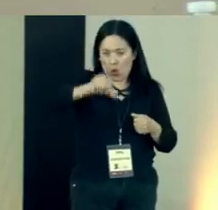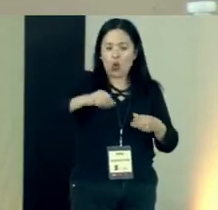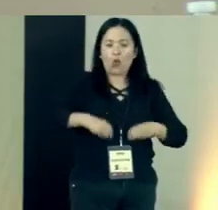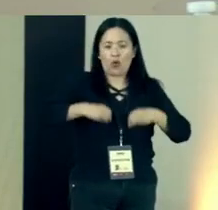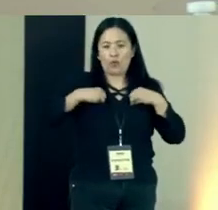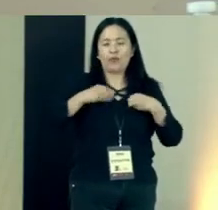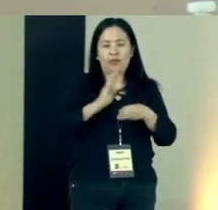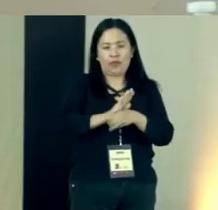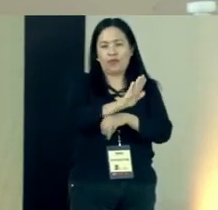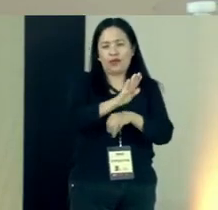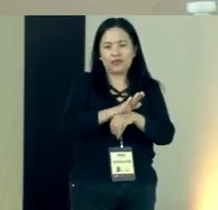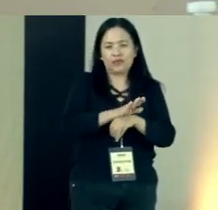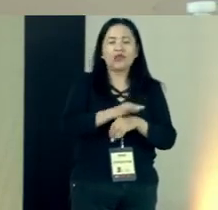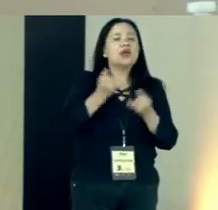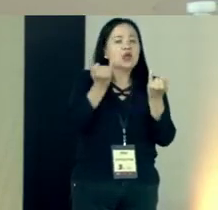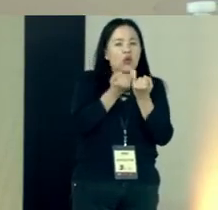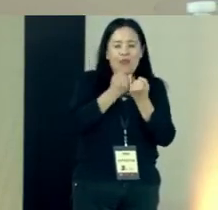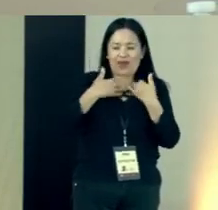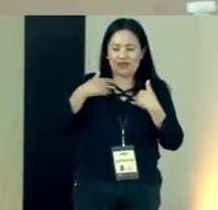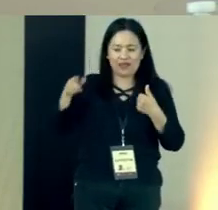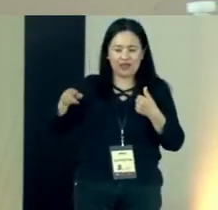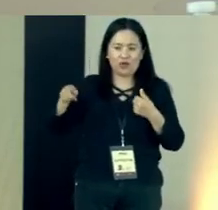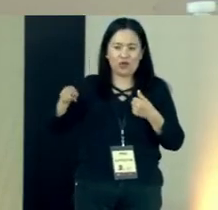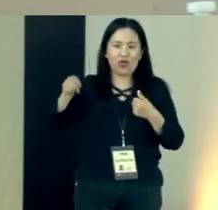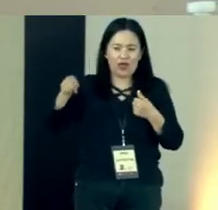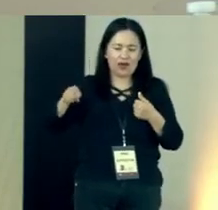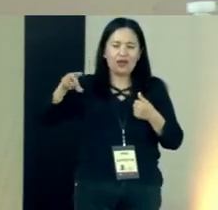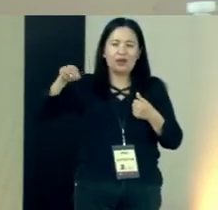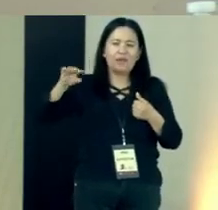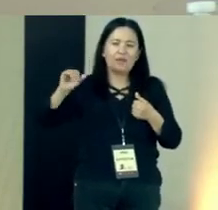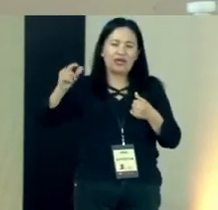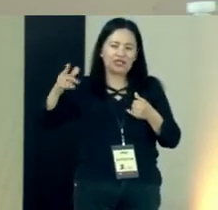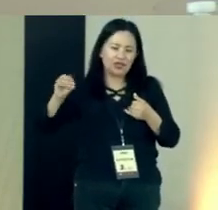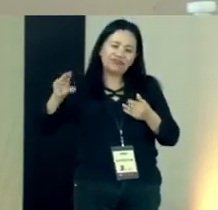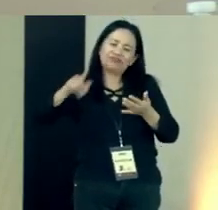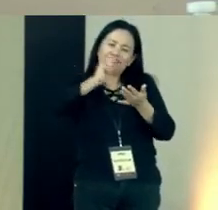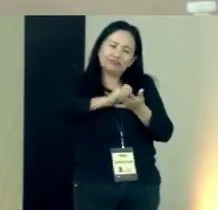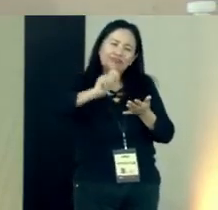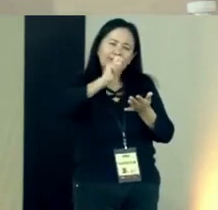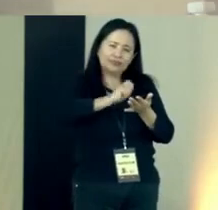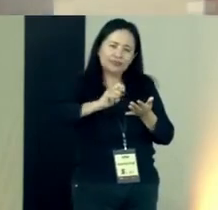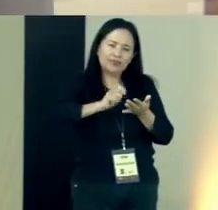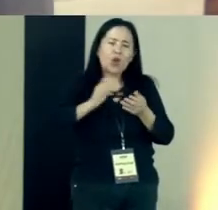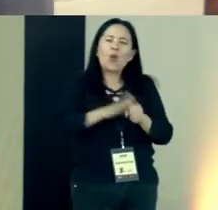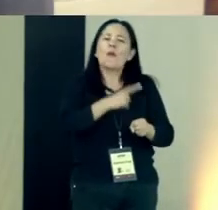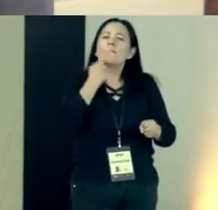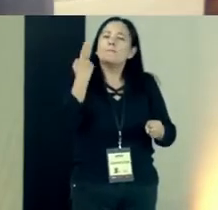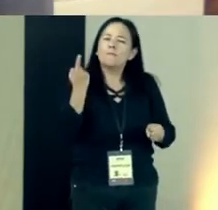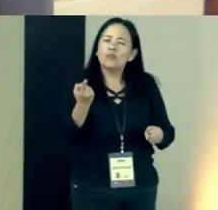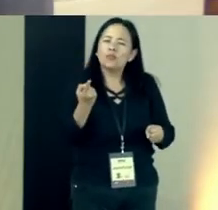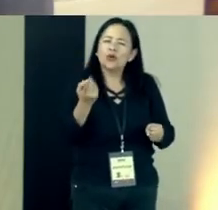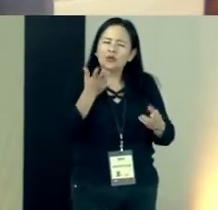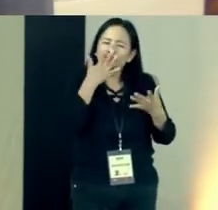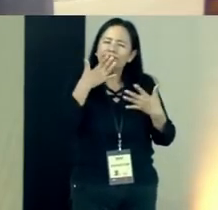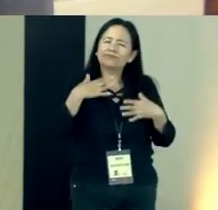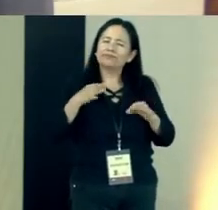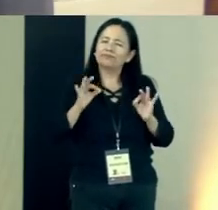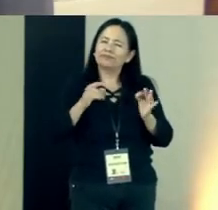entender también la literatura de Machado de Assis y entender por qué tiene esa finura irónica.